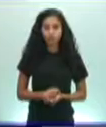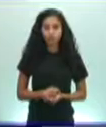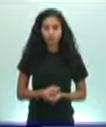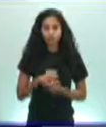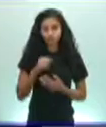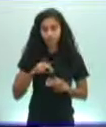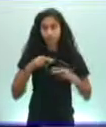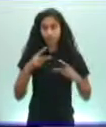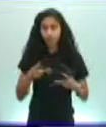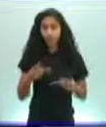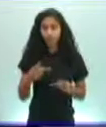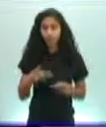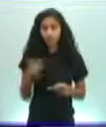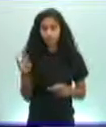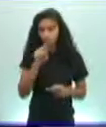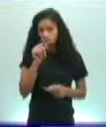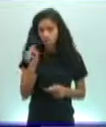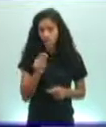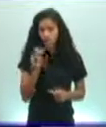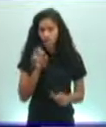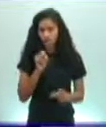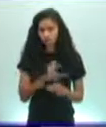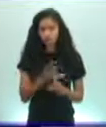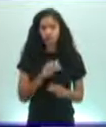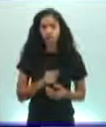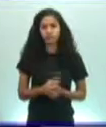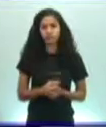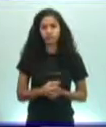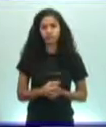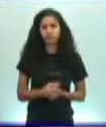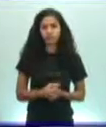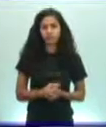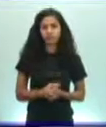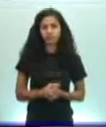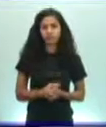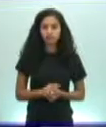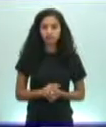Retomemos entonces la actividad que teníamos inicialmente.